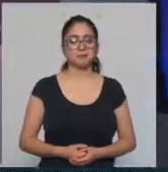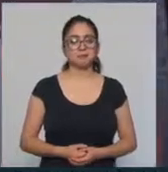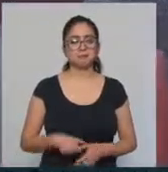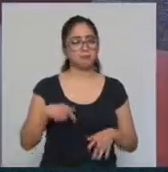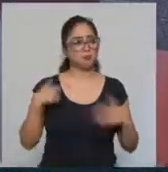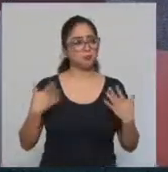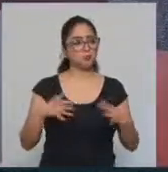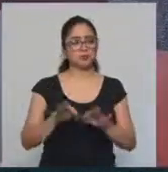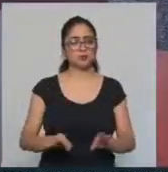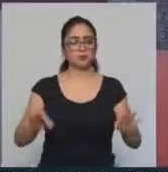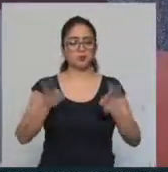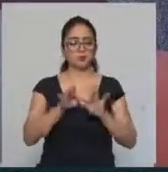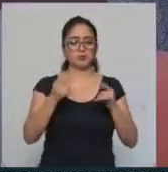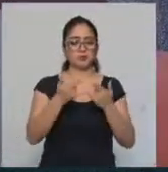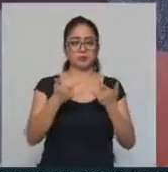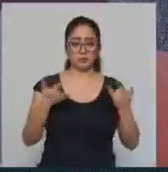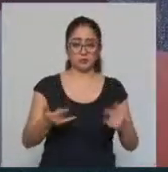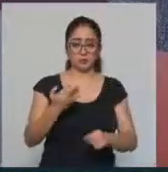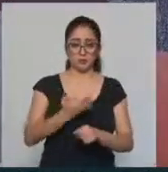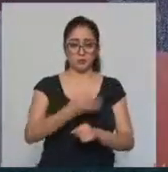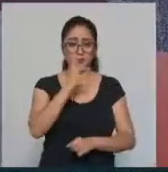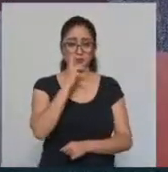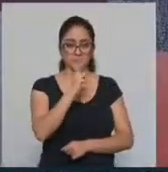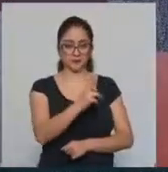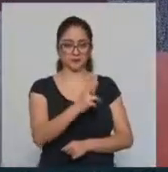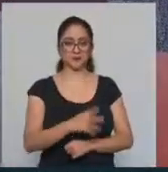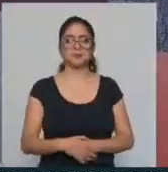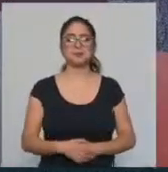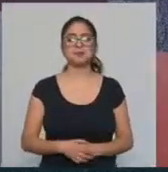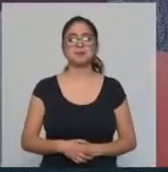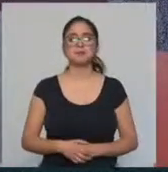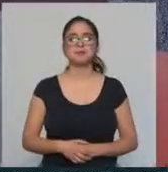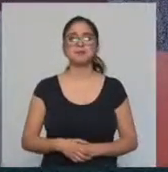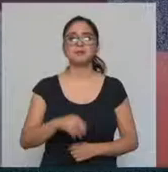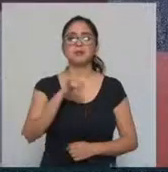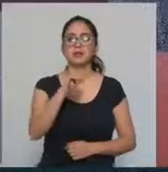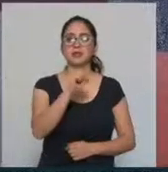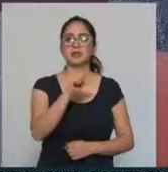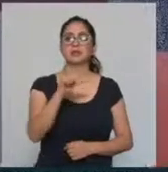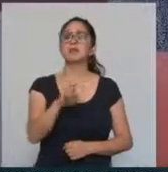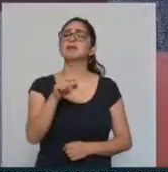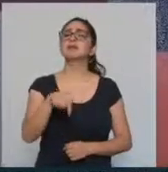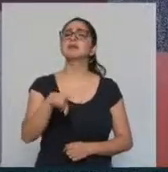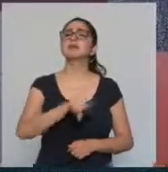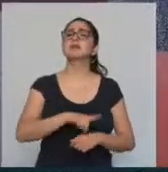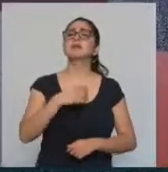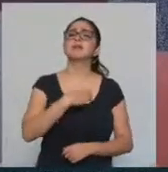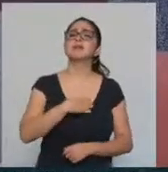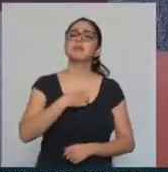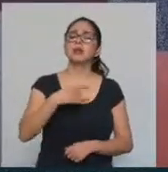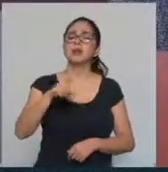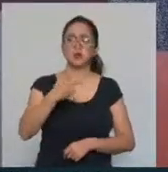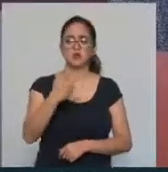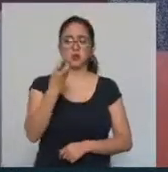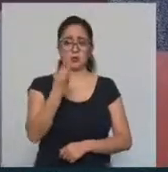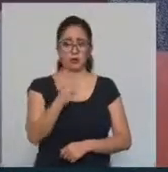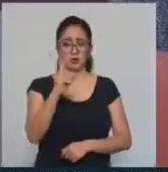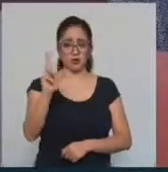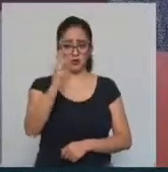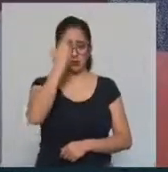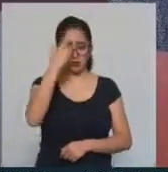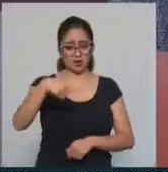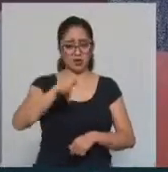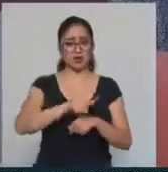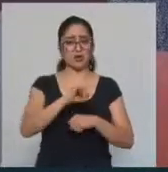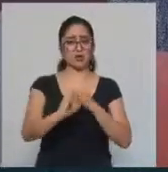pues grandes historias como como esta que acabamos de ver. Y bueno, Isaac, estamos muy contentos. El día de hoy, 8 de mayo, se conmemora el Día Internacional